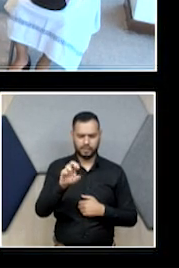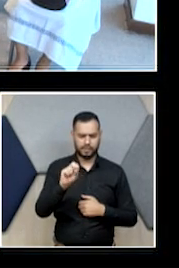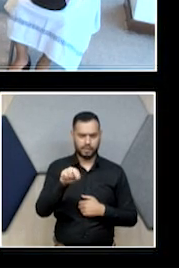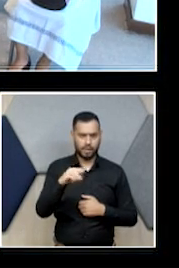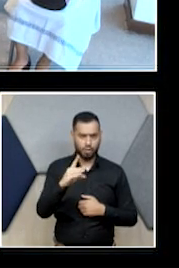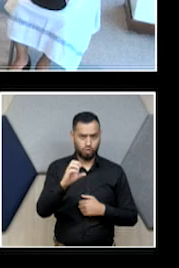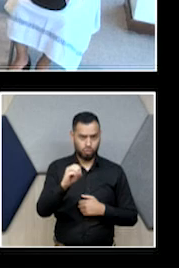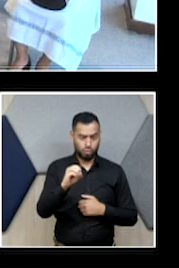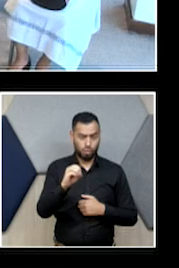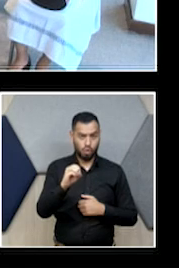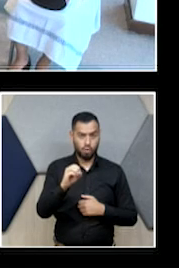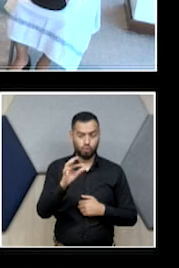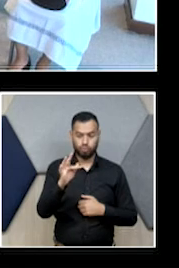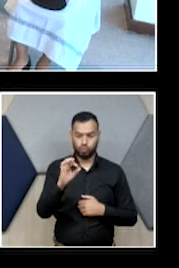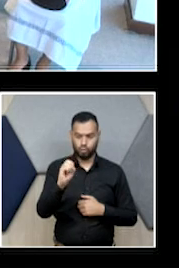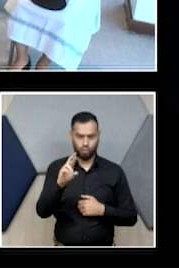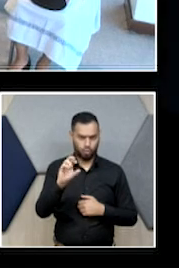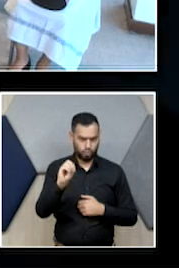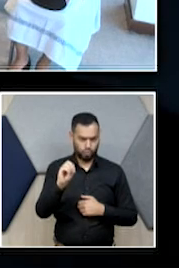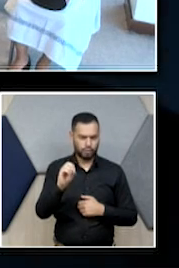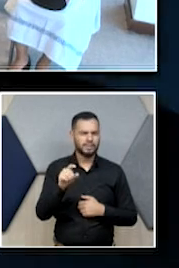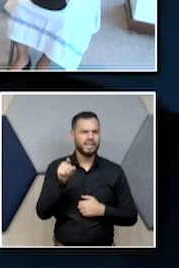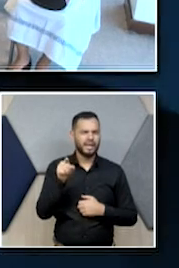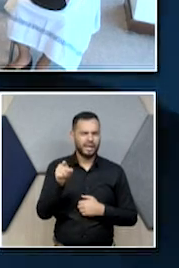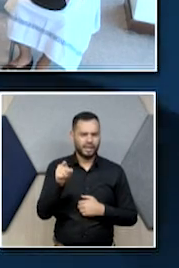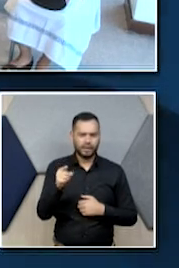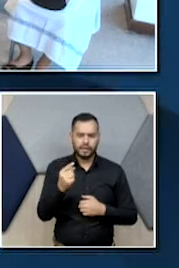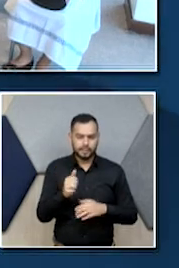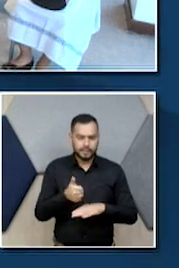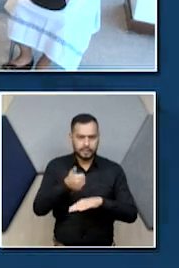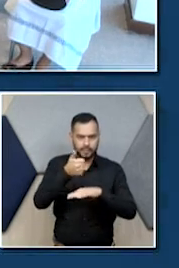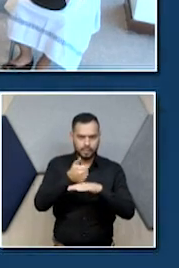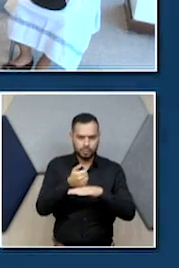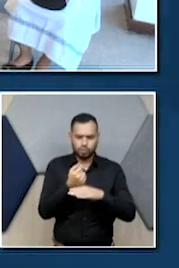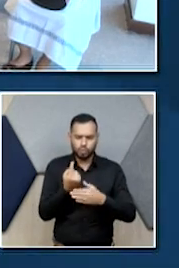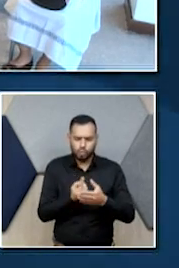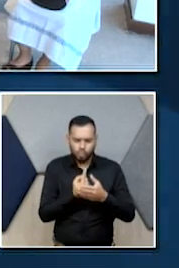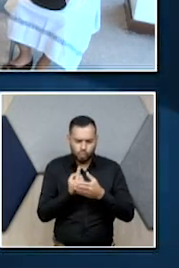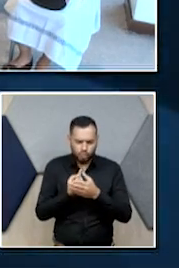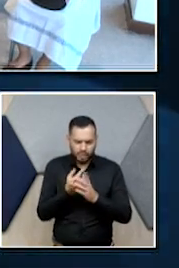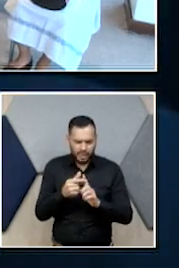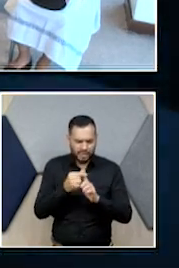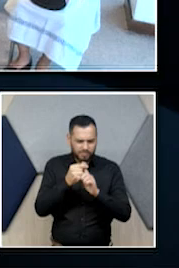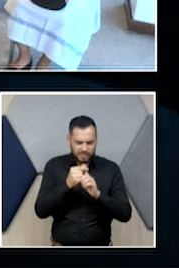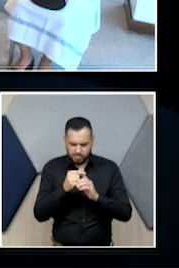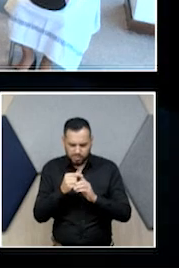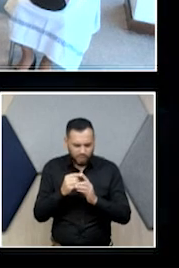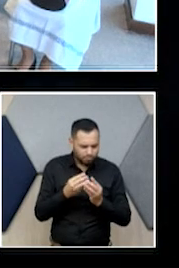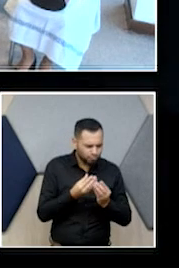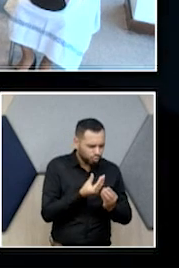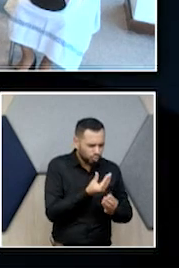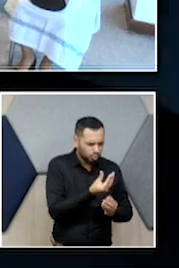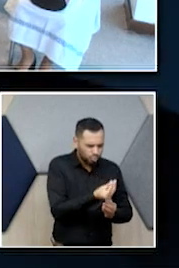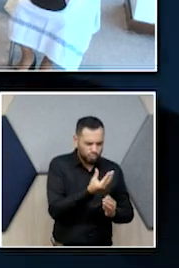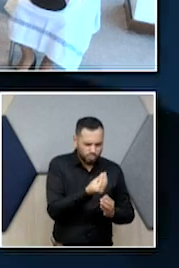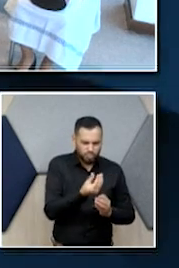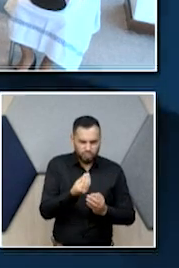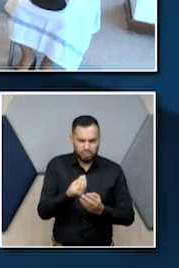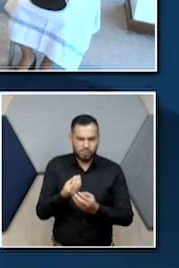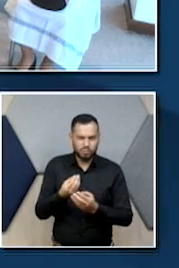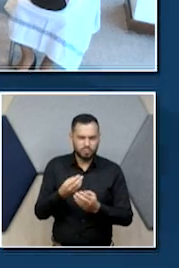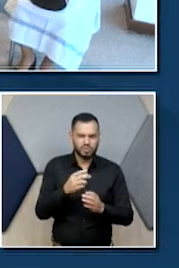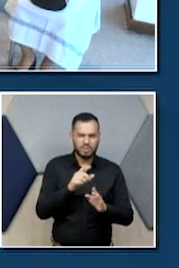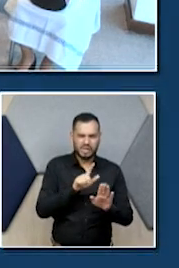director de la Unidad Especial de Investigación para el Desmantelamiento de Organizaciones Criminales de la Fiscalía General de la